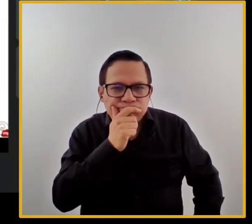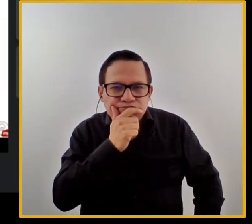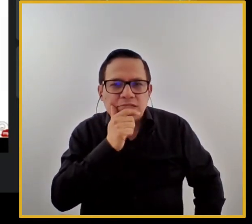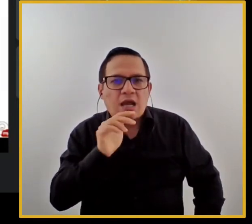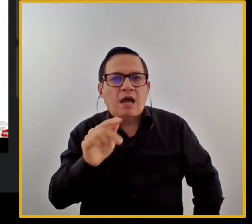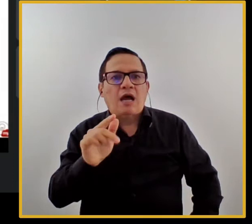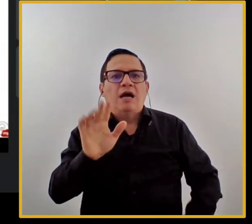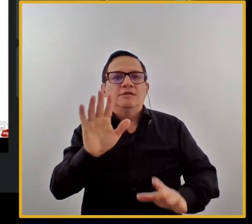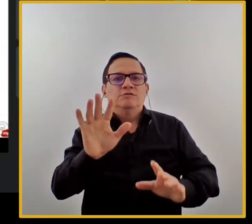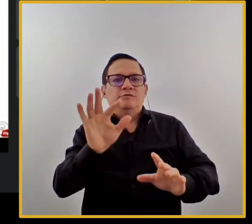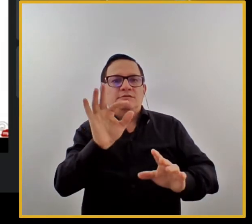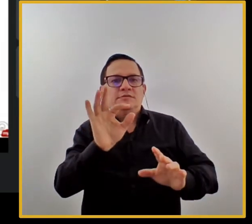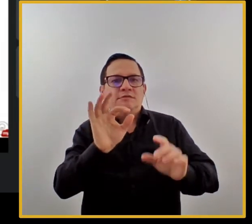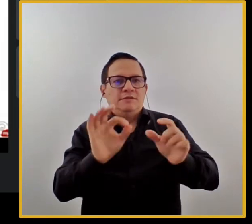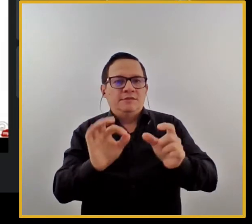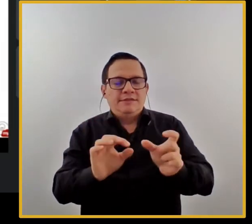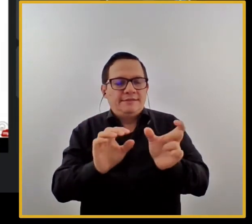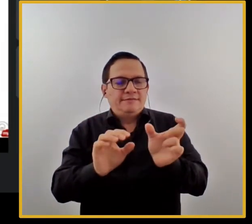el grado